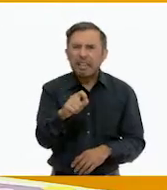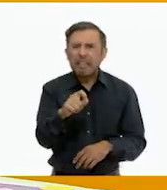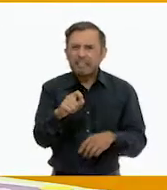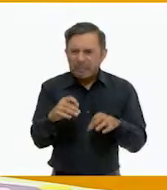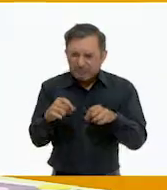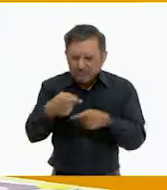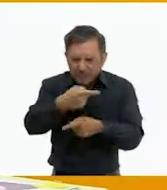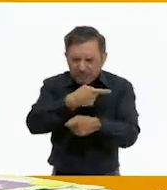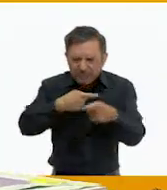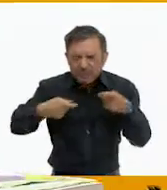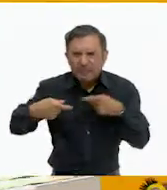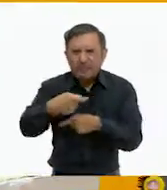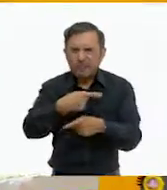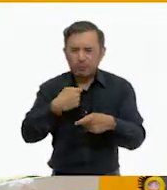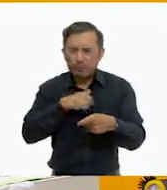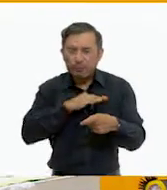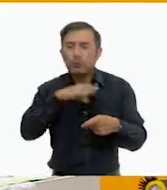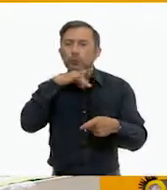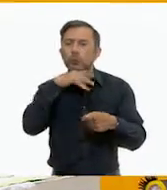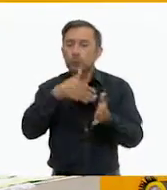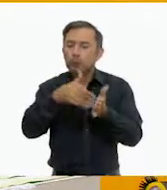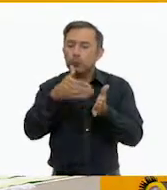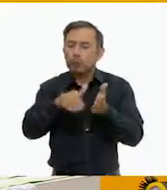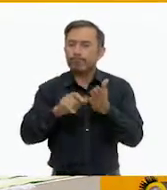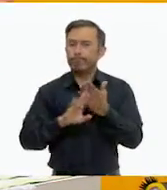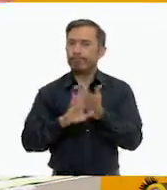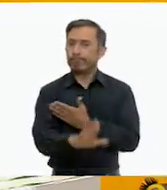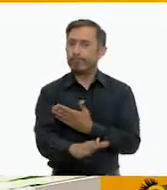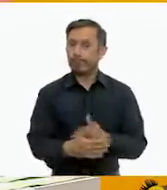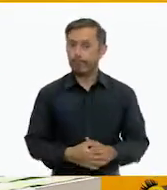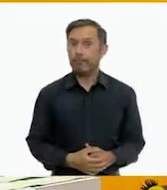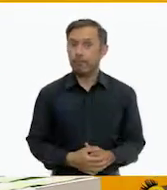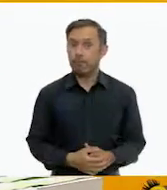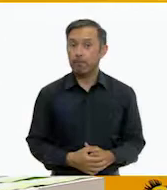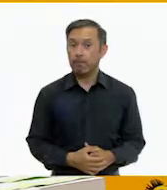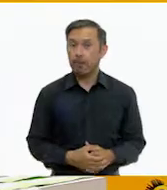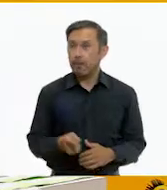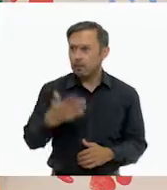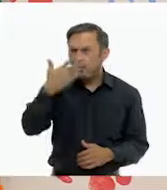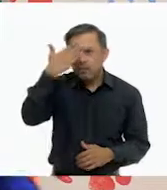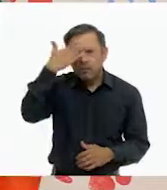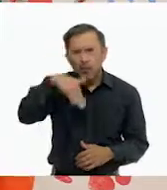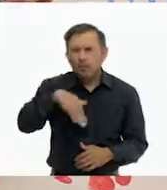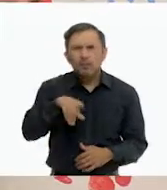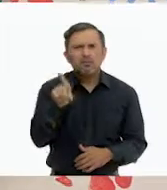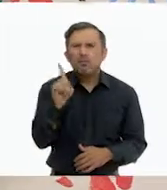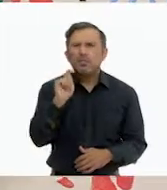y gérmenes. ¿Sabes lo que esto significa?